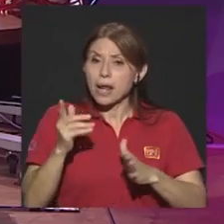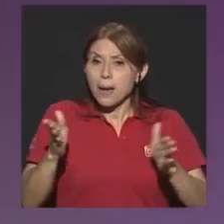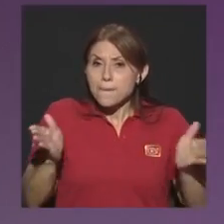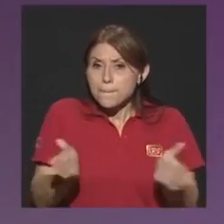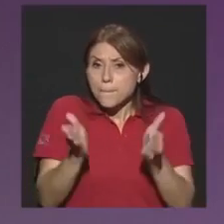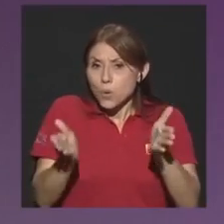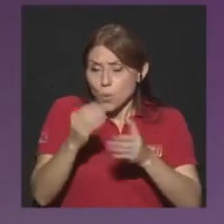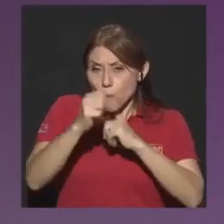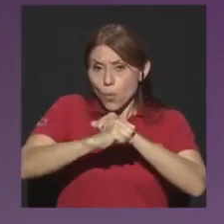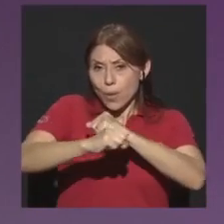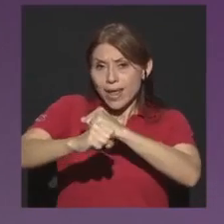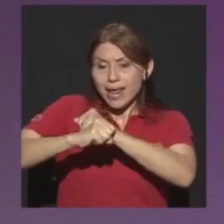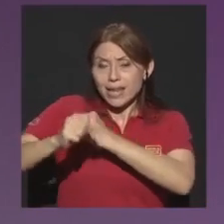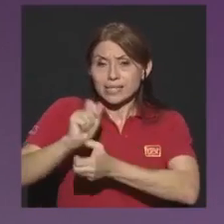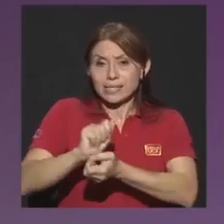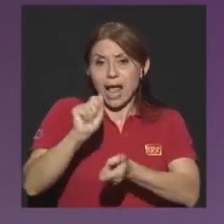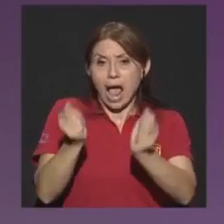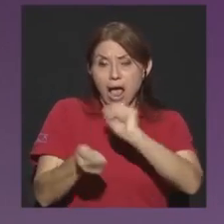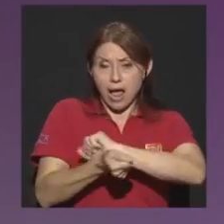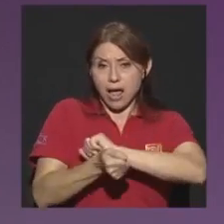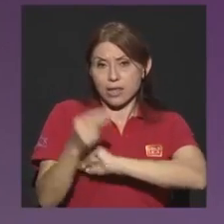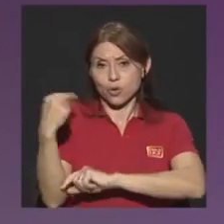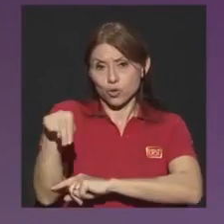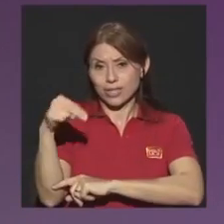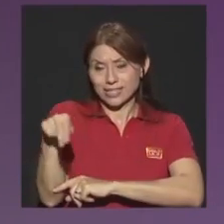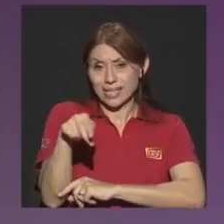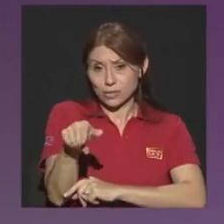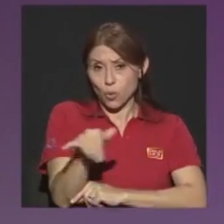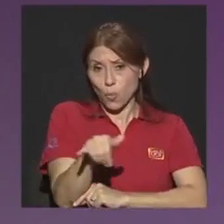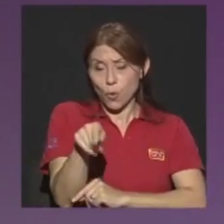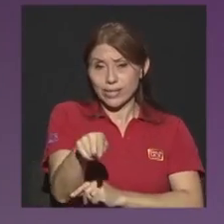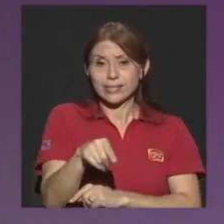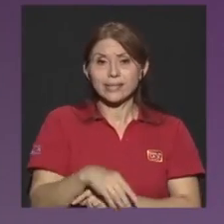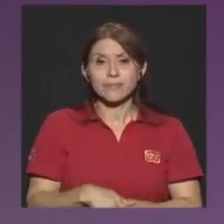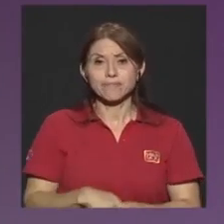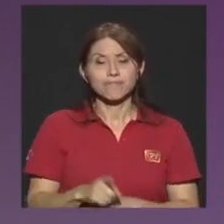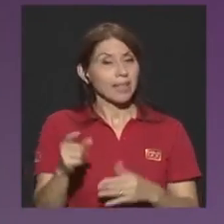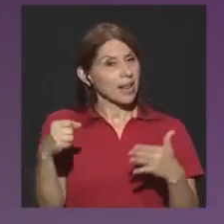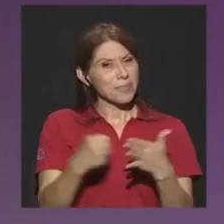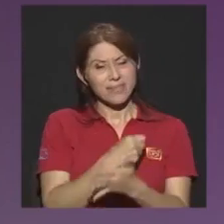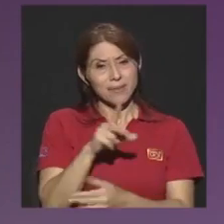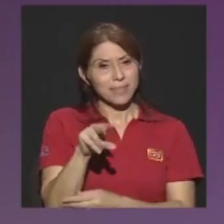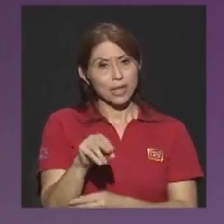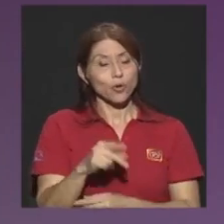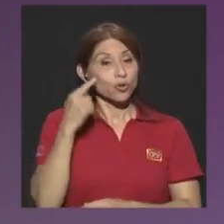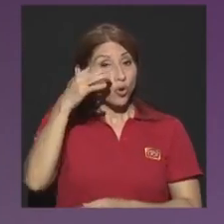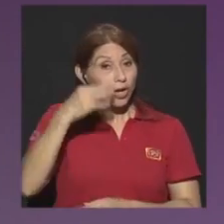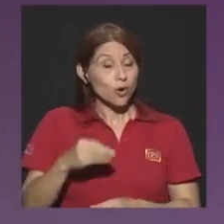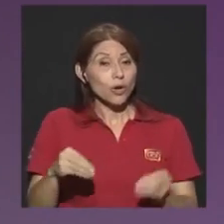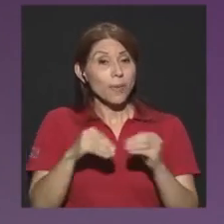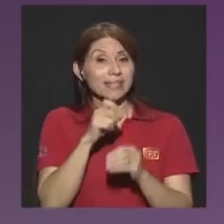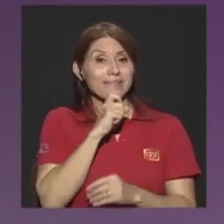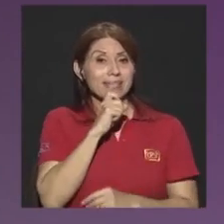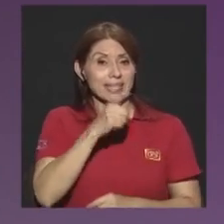de esta naturaleza? Lamentablemente no. Creo que lo más difícil que nos ha